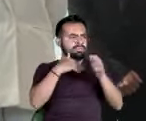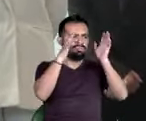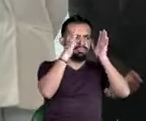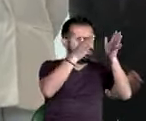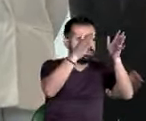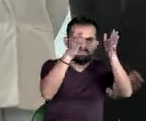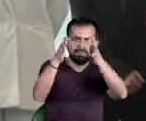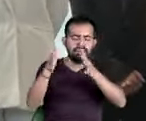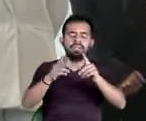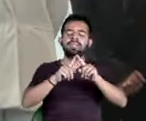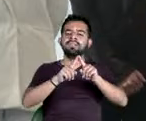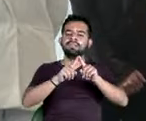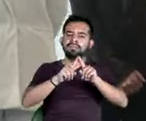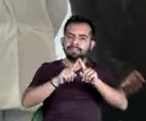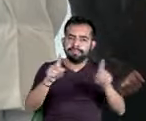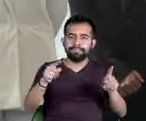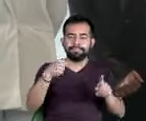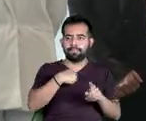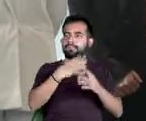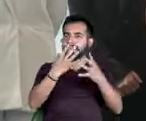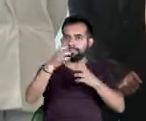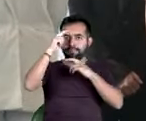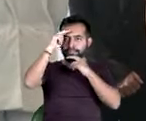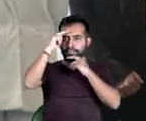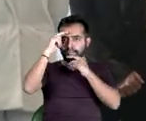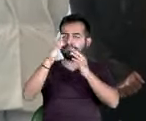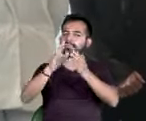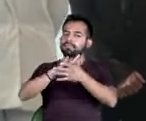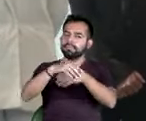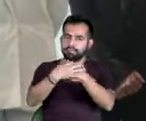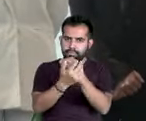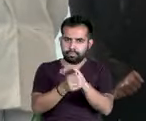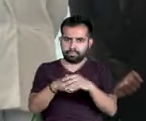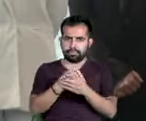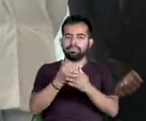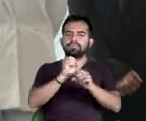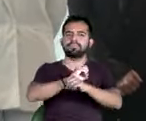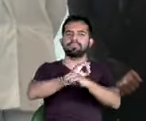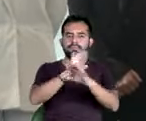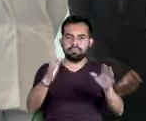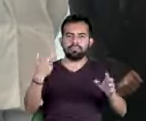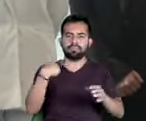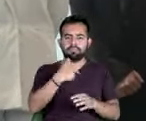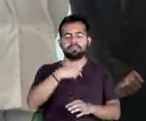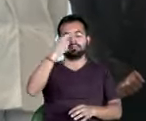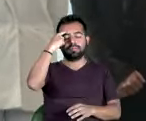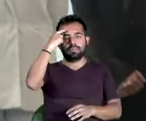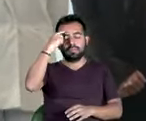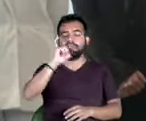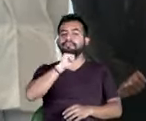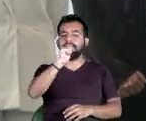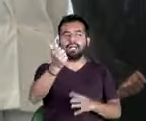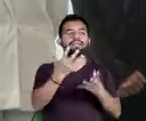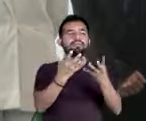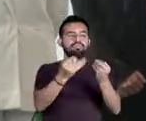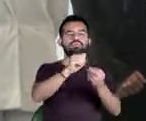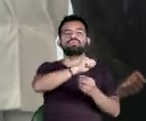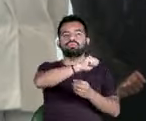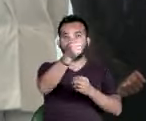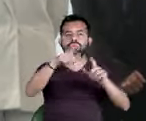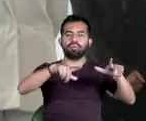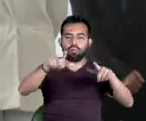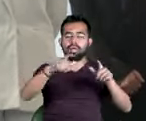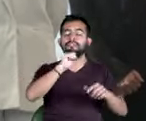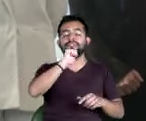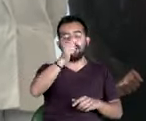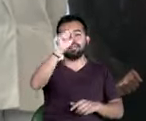reunamos, pero también me valgo de este medio para decir, es evidente y tengo conciencia de que nos faltan muchos otros sectores, ¿sí? Nos ha faltado, porque